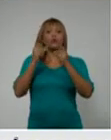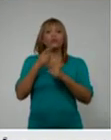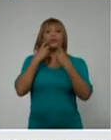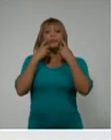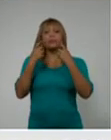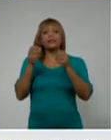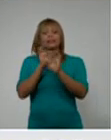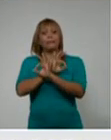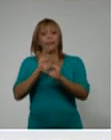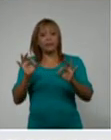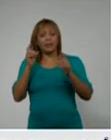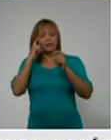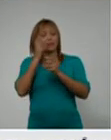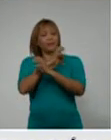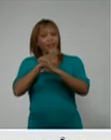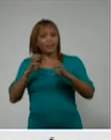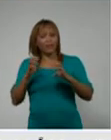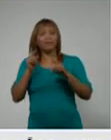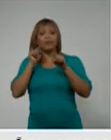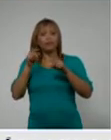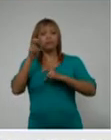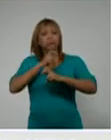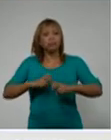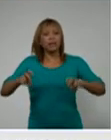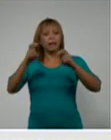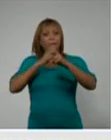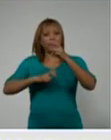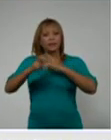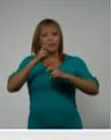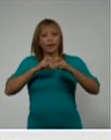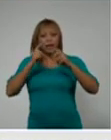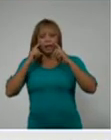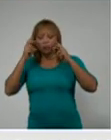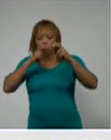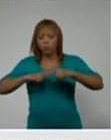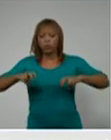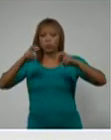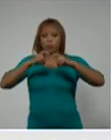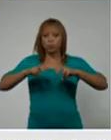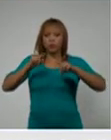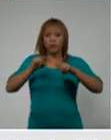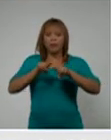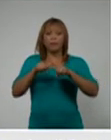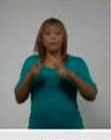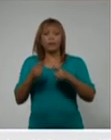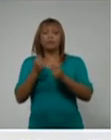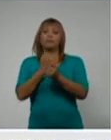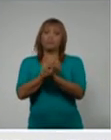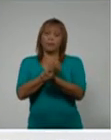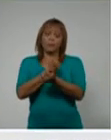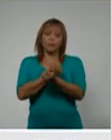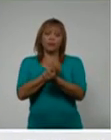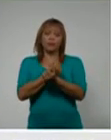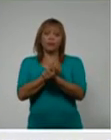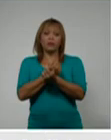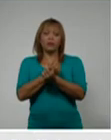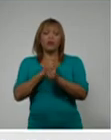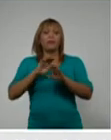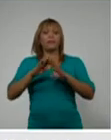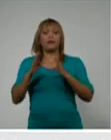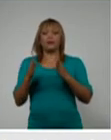especialistas que tienen un buen dominio, pero indiscutiblemente es un riesgo muy grande para